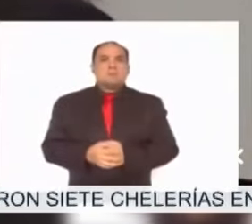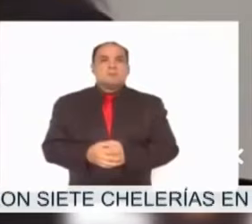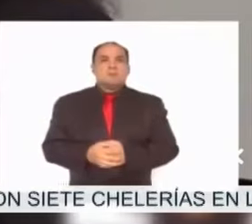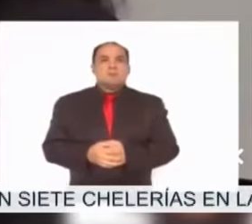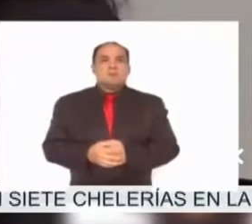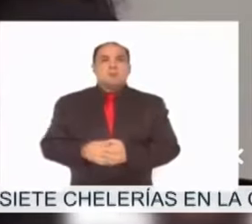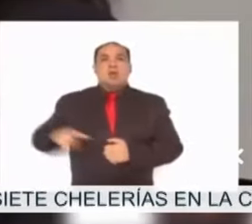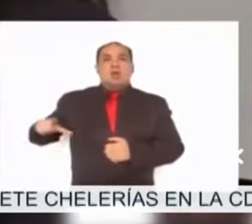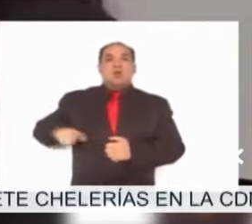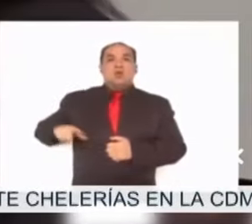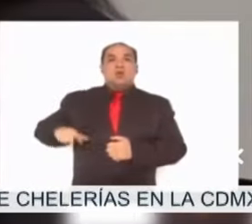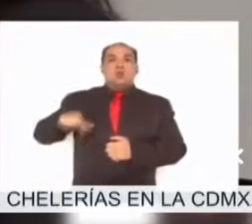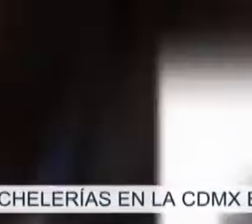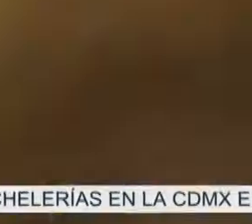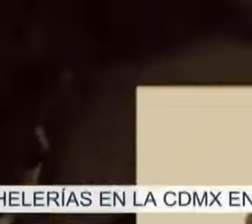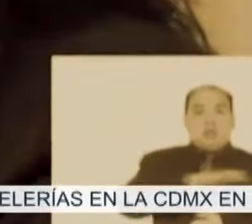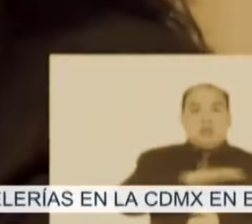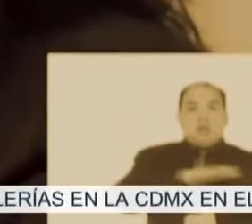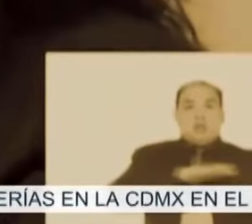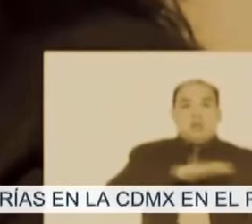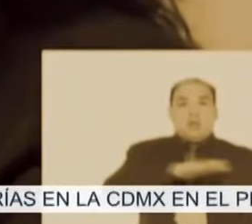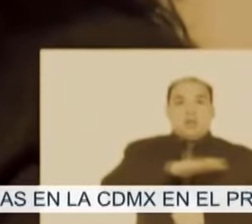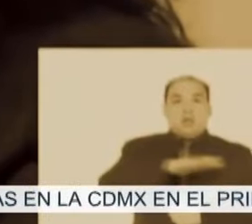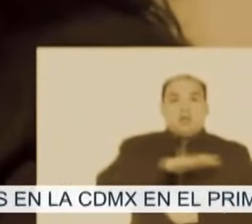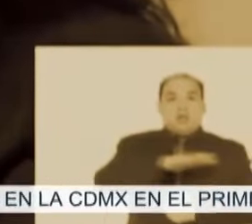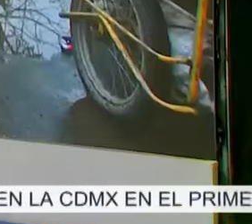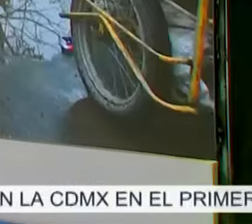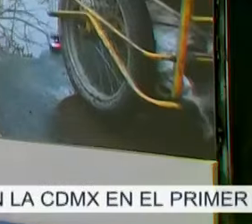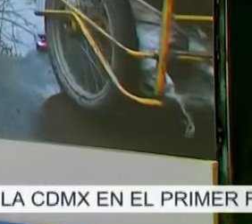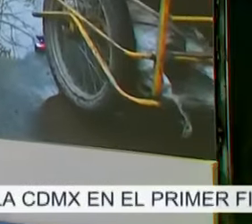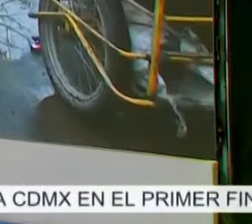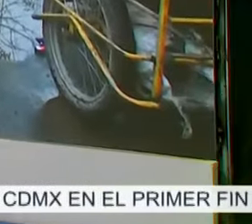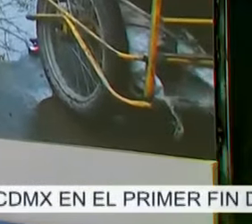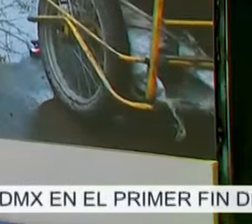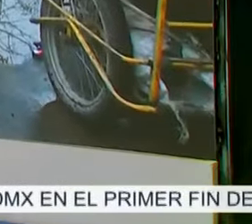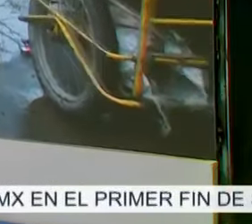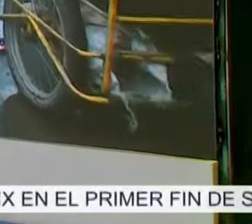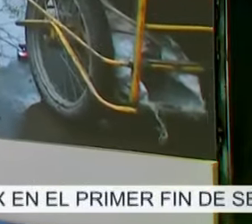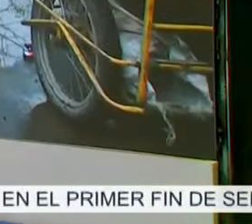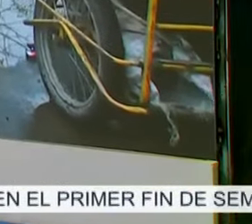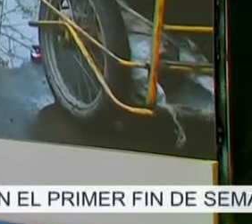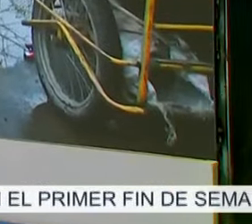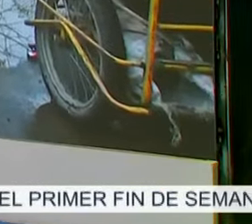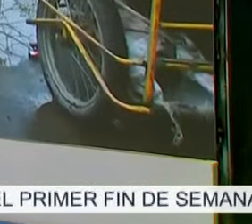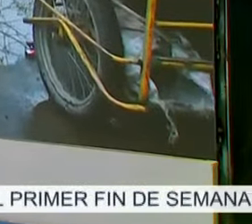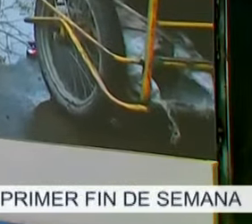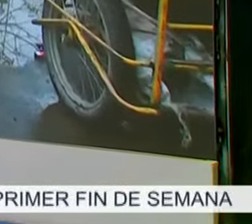descentralizar el gobierno de esta ciudad. Ahí están las declaraciones de Clara Brugada, la nueva jefa de gobierno.